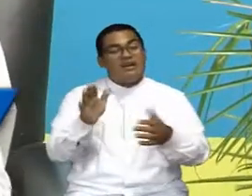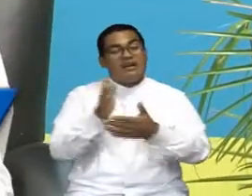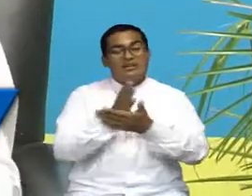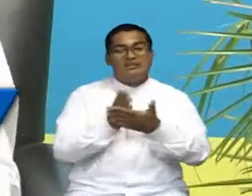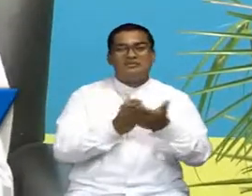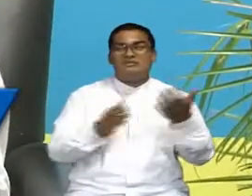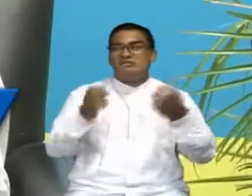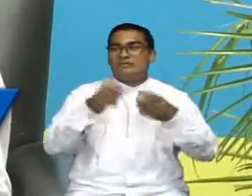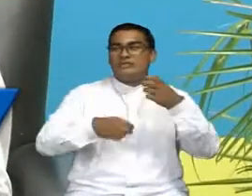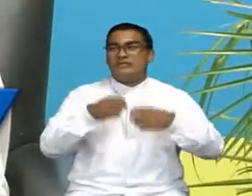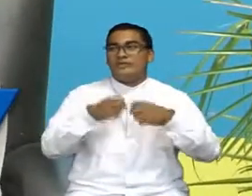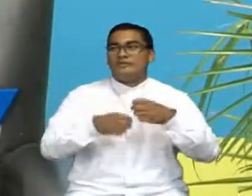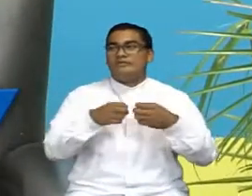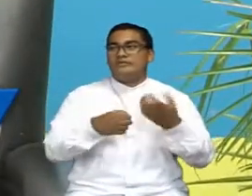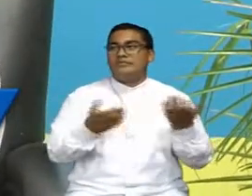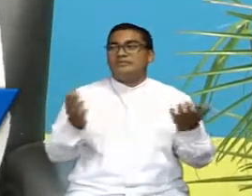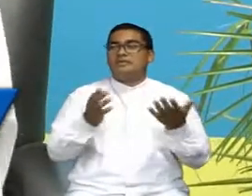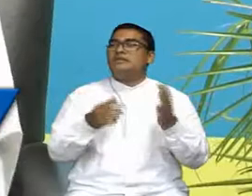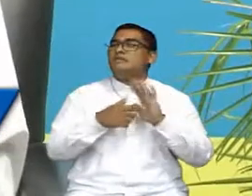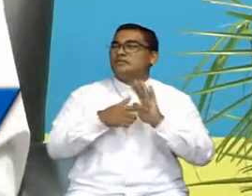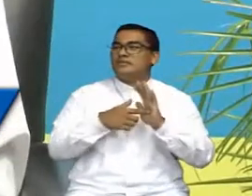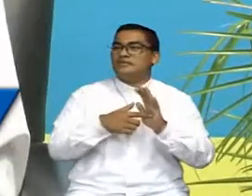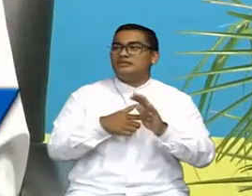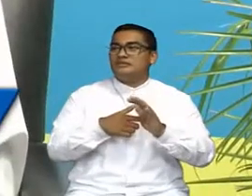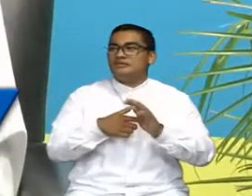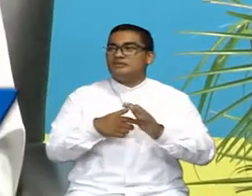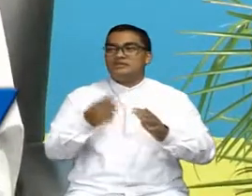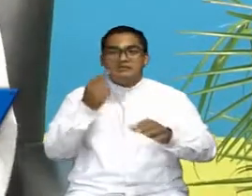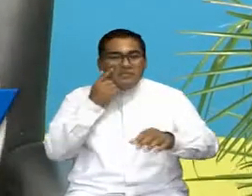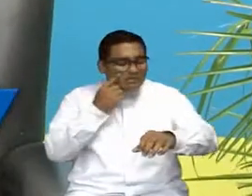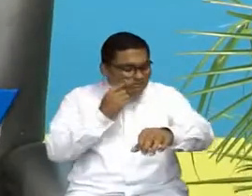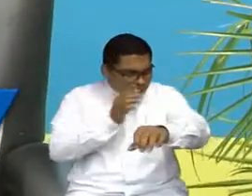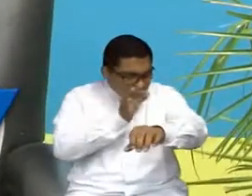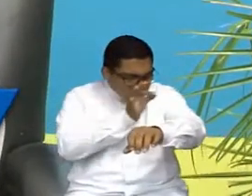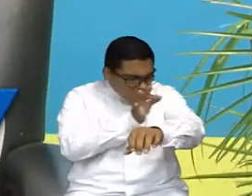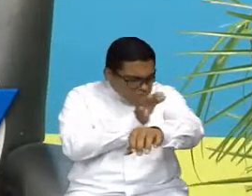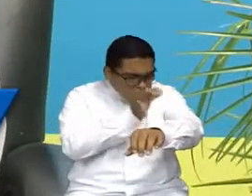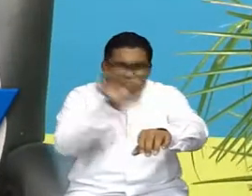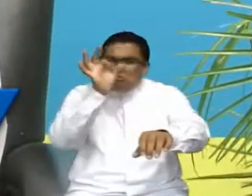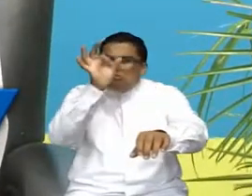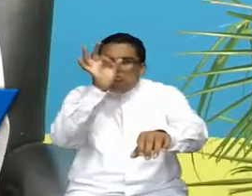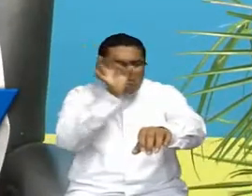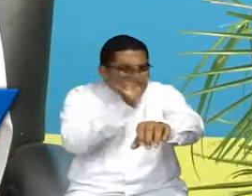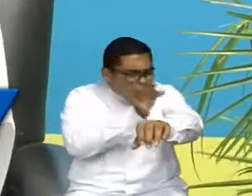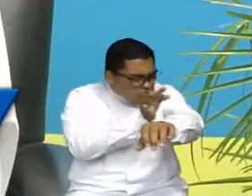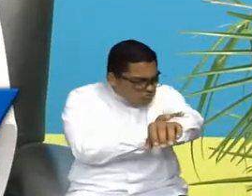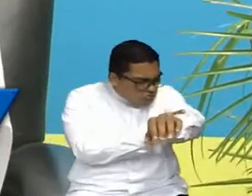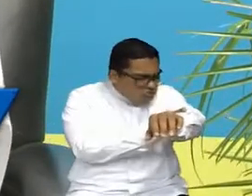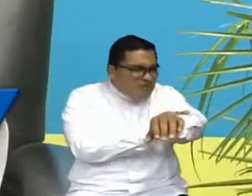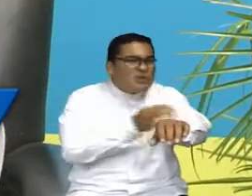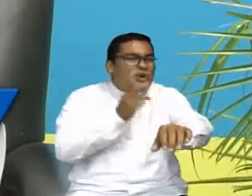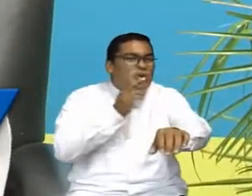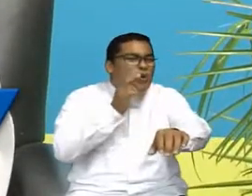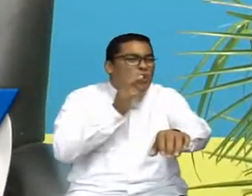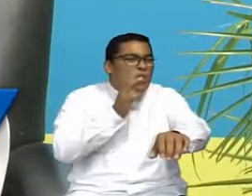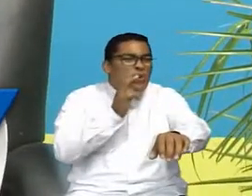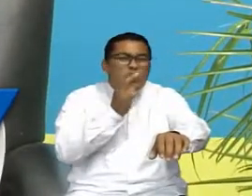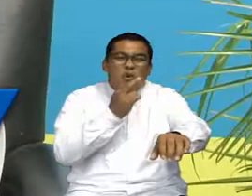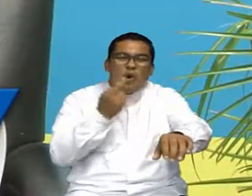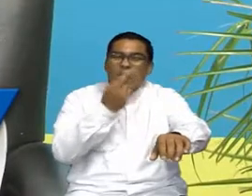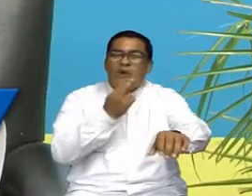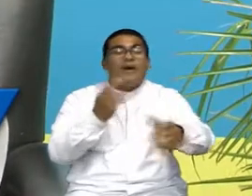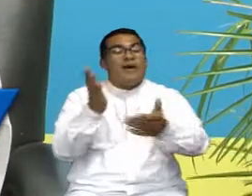nosotros tenemos que hacer la diferencia. Ver si es una petequia, que son más chiquititas, como las petequias se ven mucho en